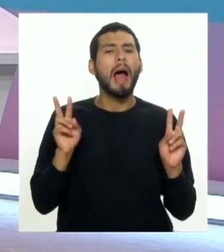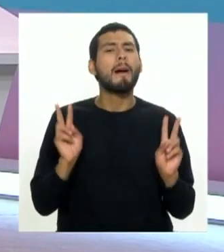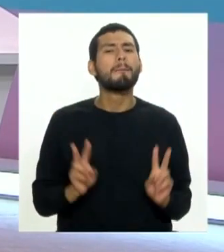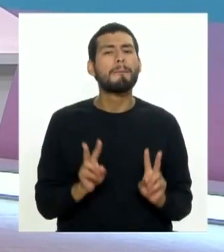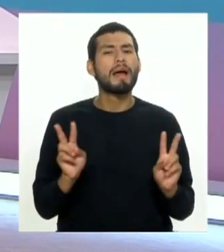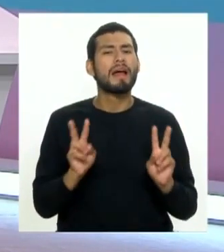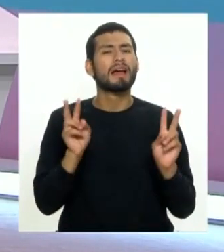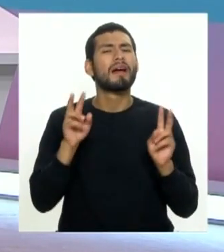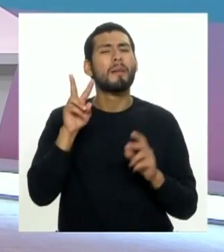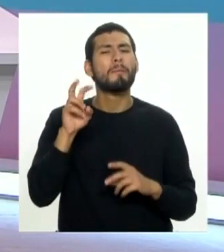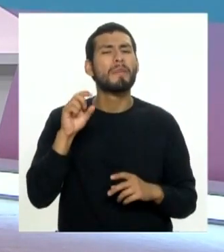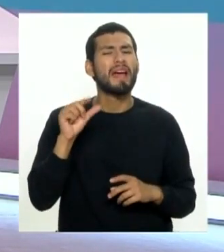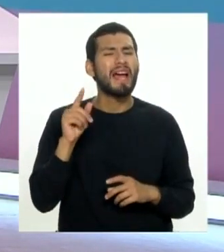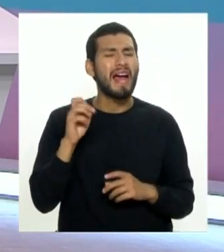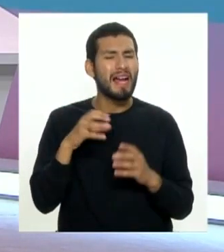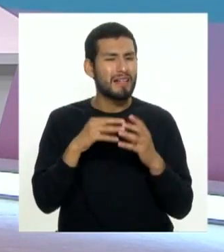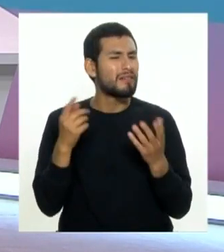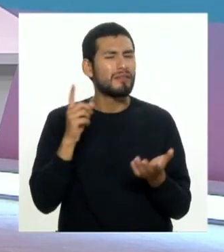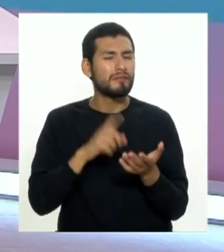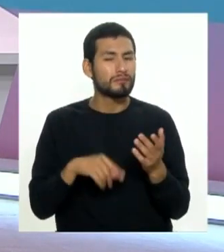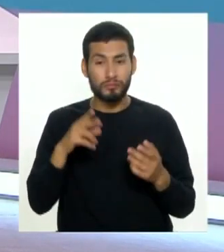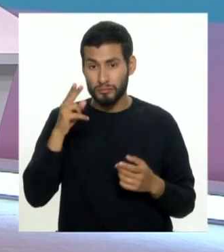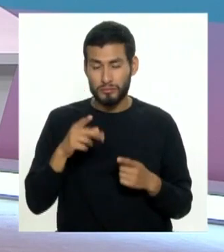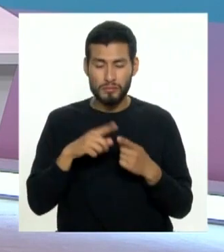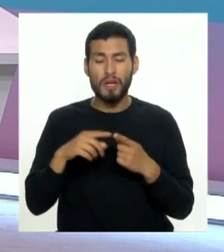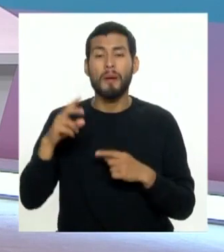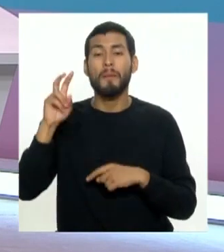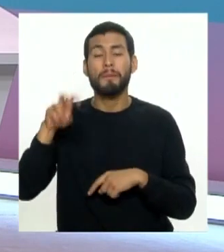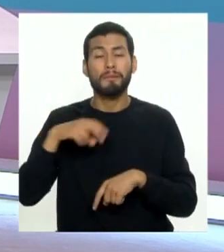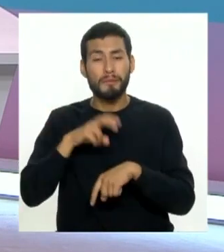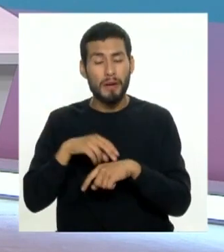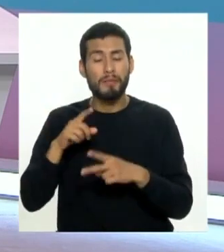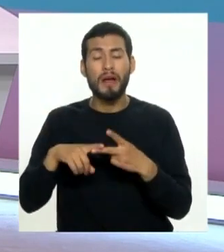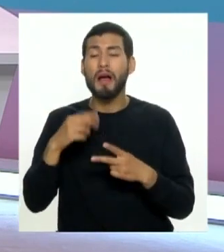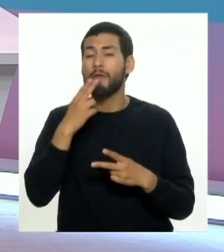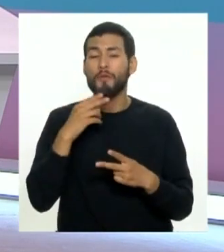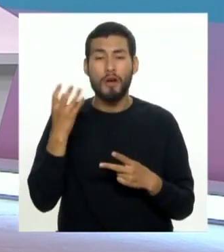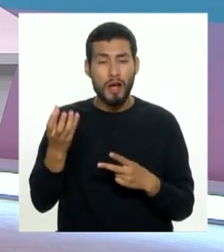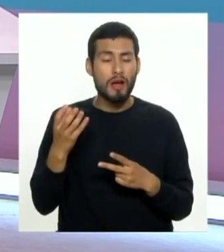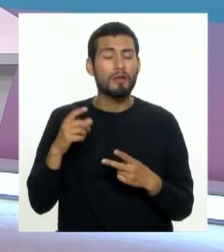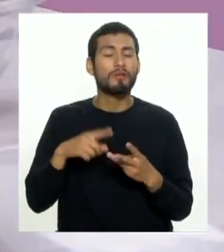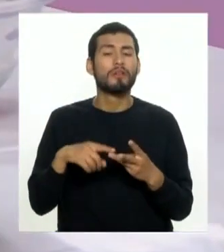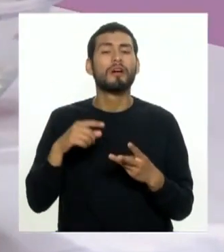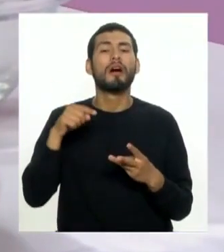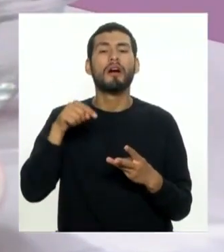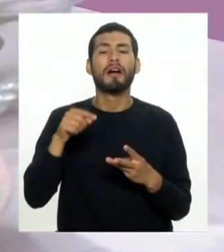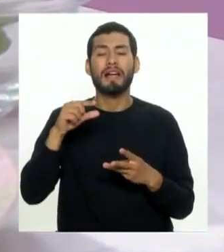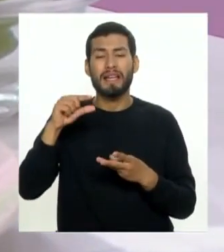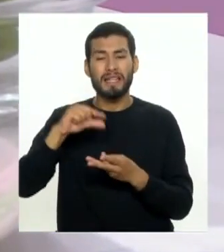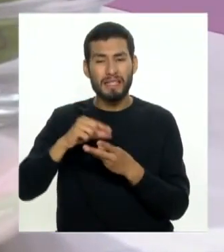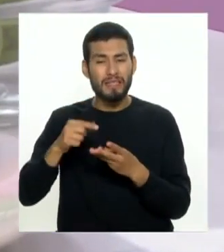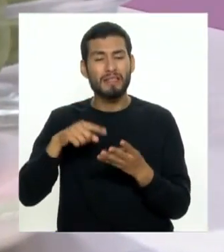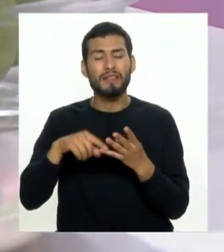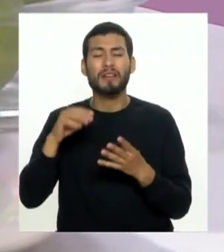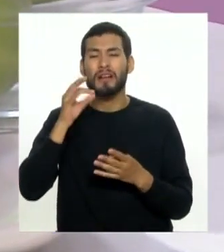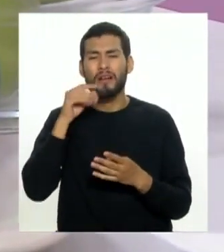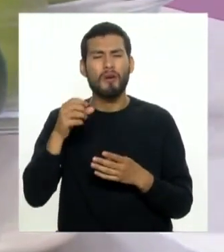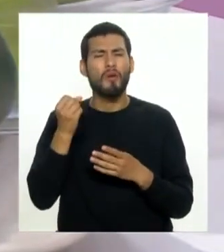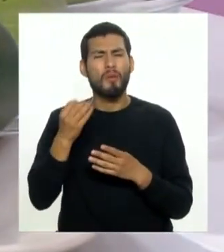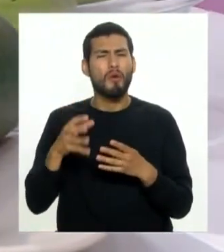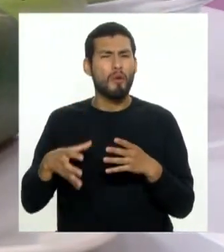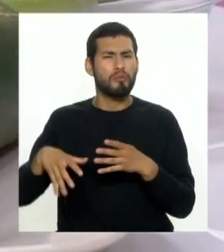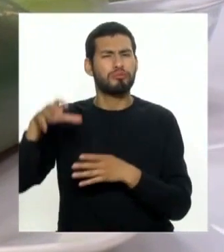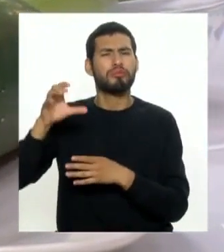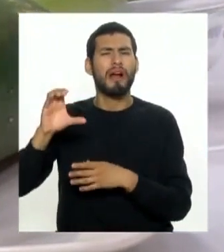restricción? Porque papa, camote, yuca, trigo, quinoa, todo esto que nosotros comemos es muy rico en